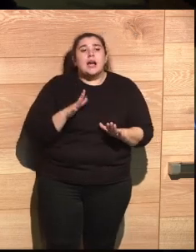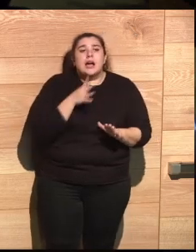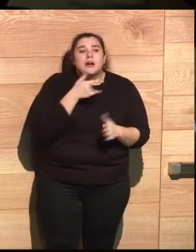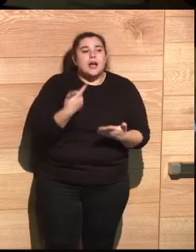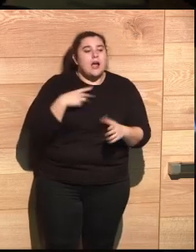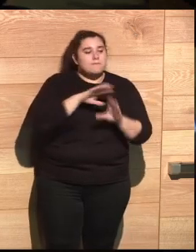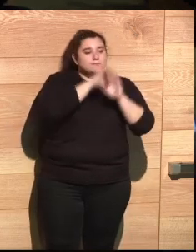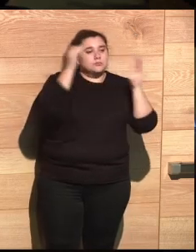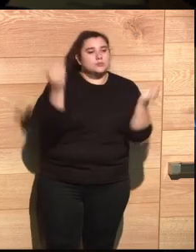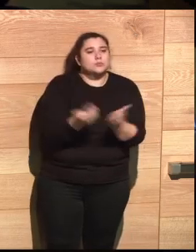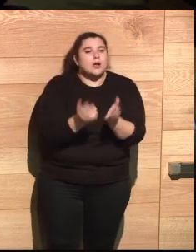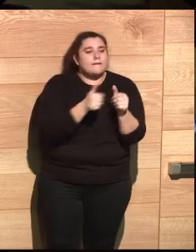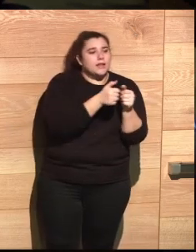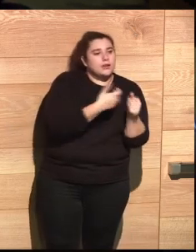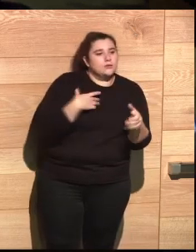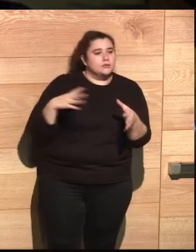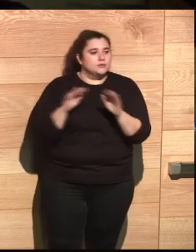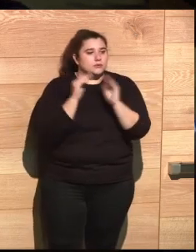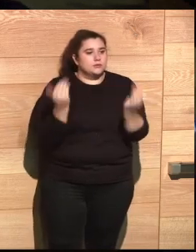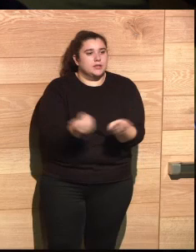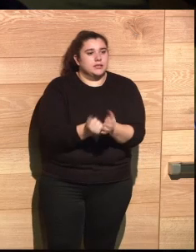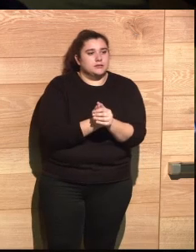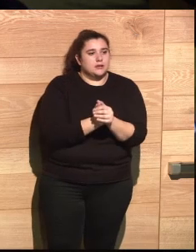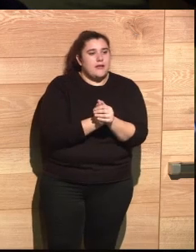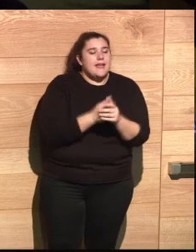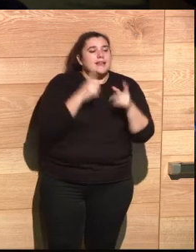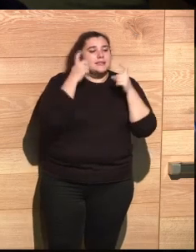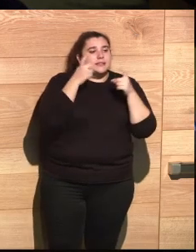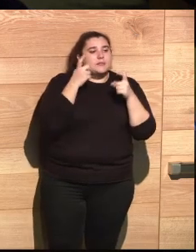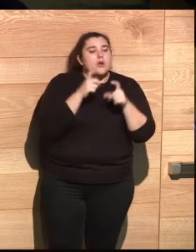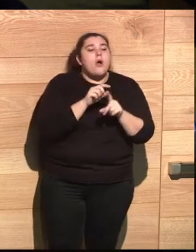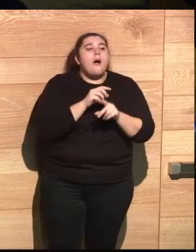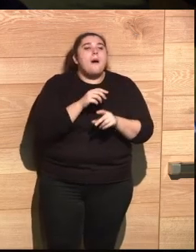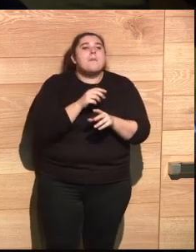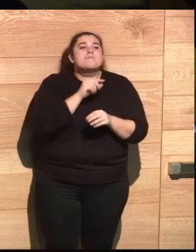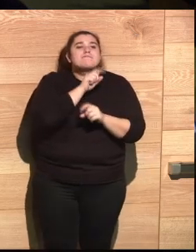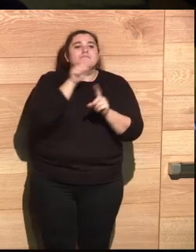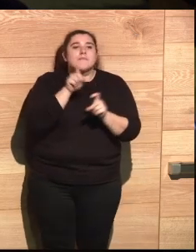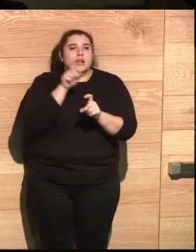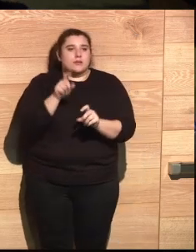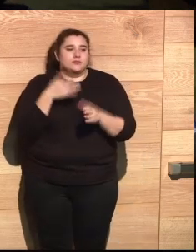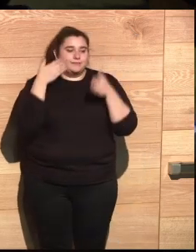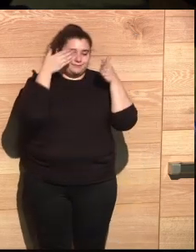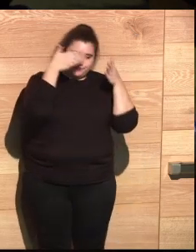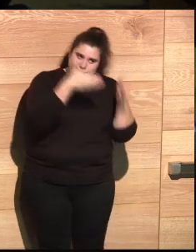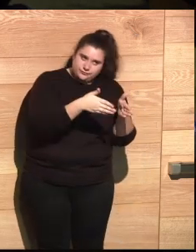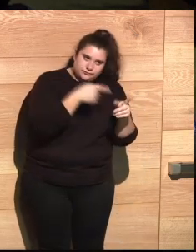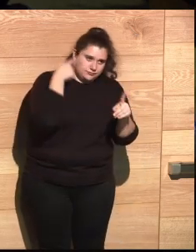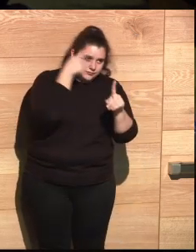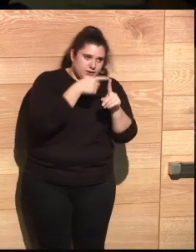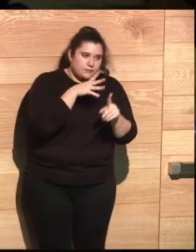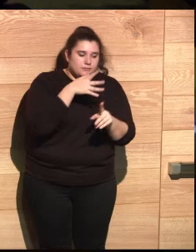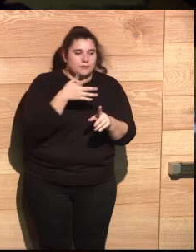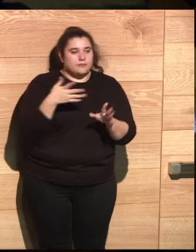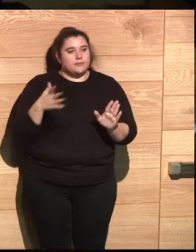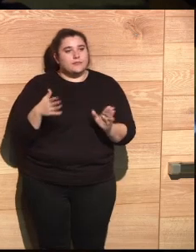están globalizando. Intentemos ir a preguntas. ¿Cuál es la pregunta? Ah, vale, perdón. Por evitar la reflexión, porque si no